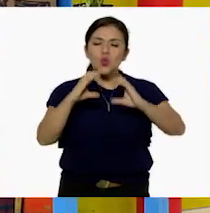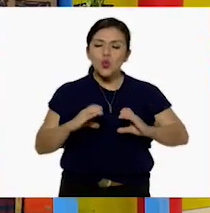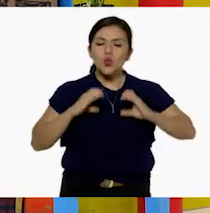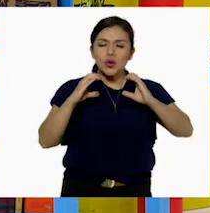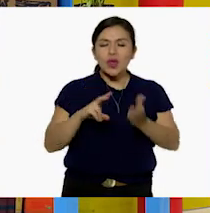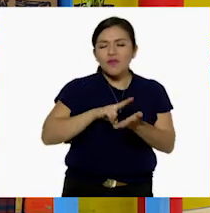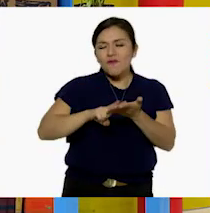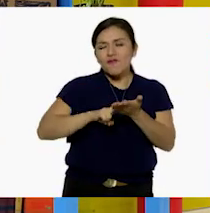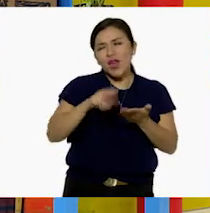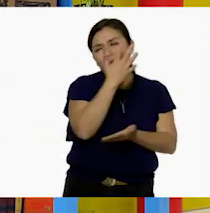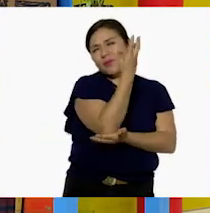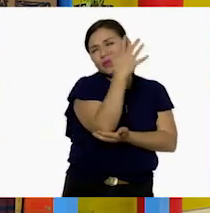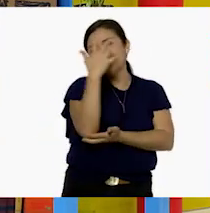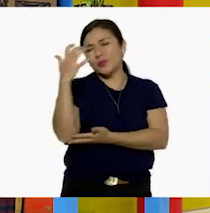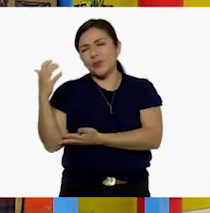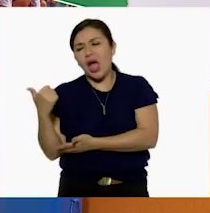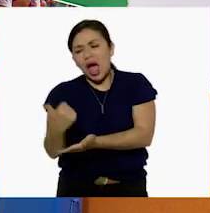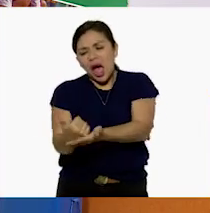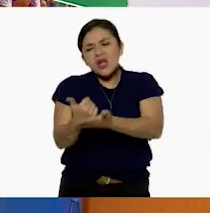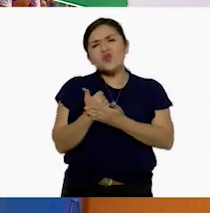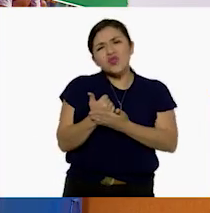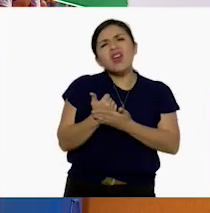áreas verdes?